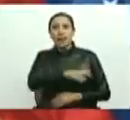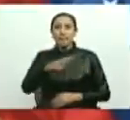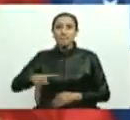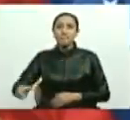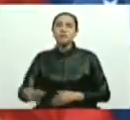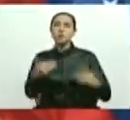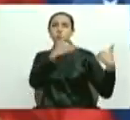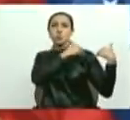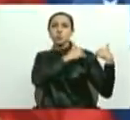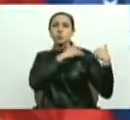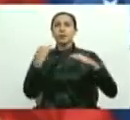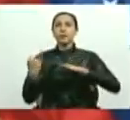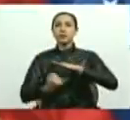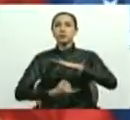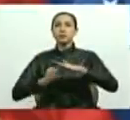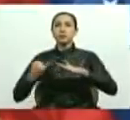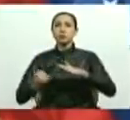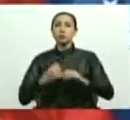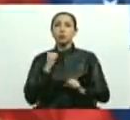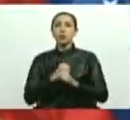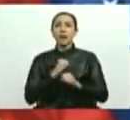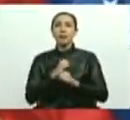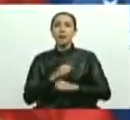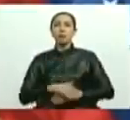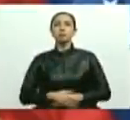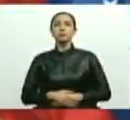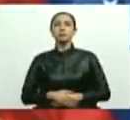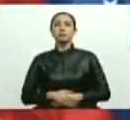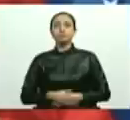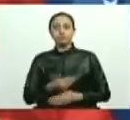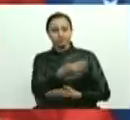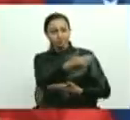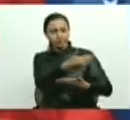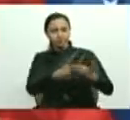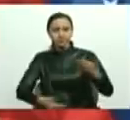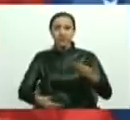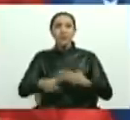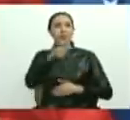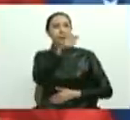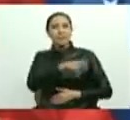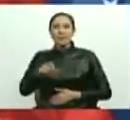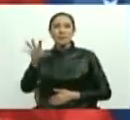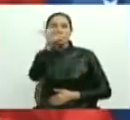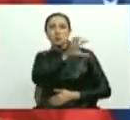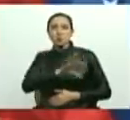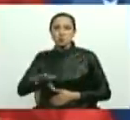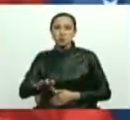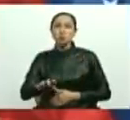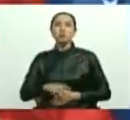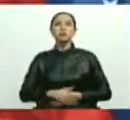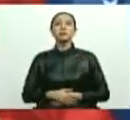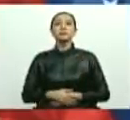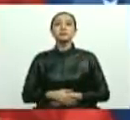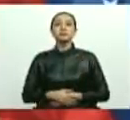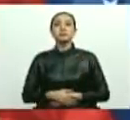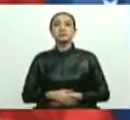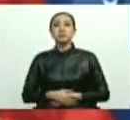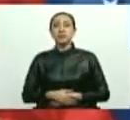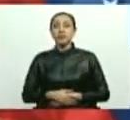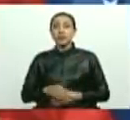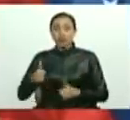ONG son orquestadas por agentes externos que persiguen